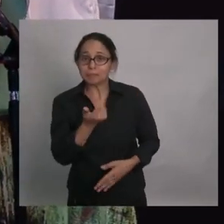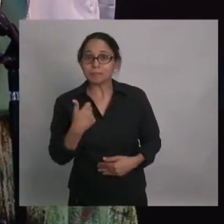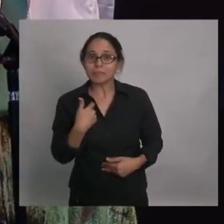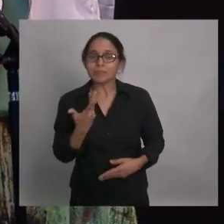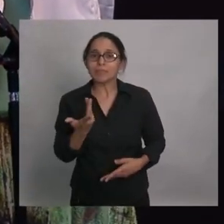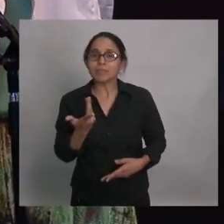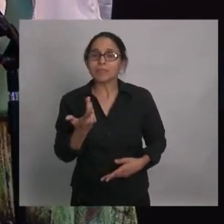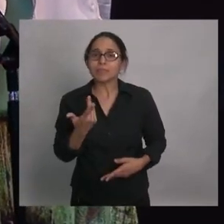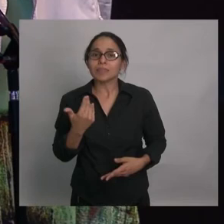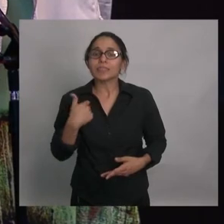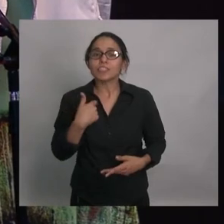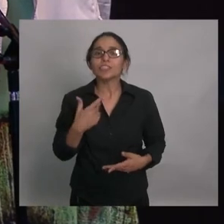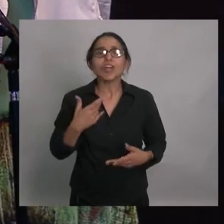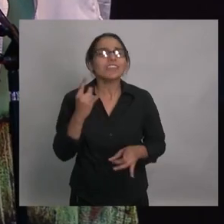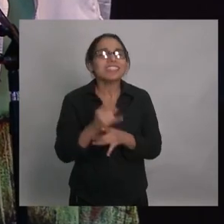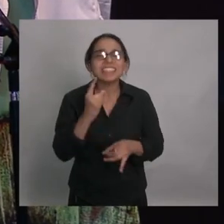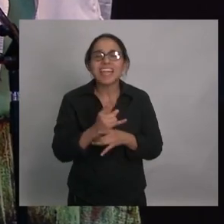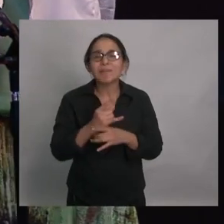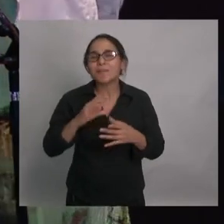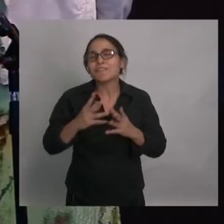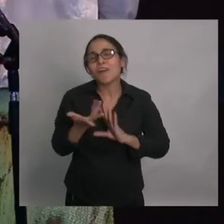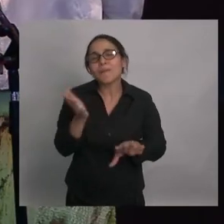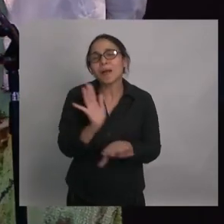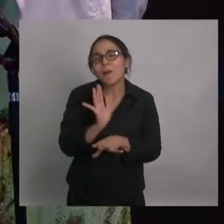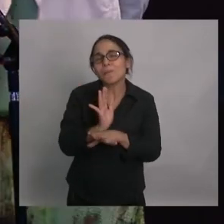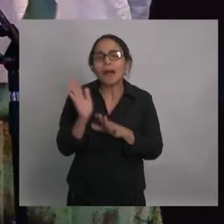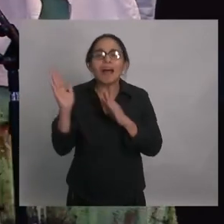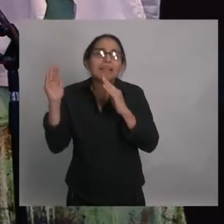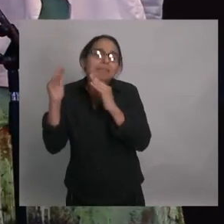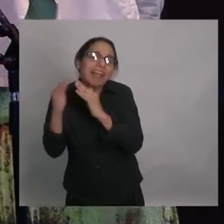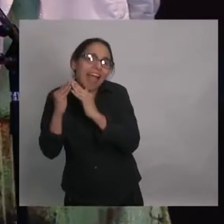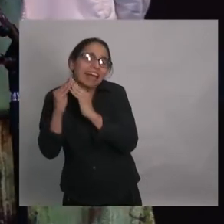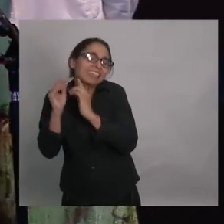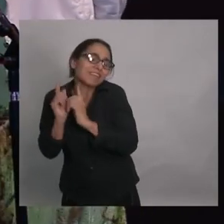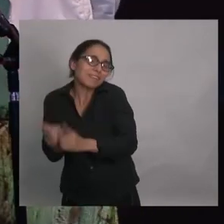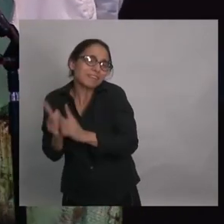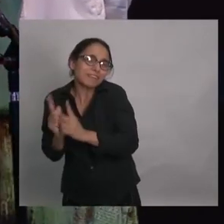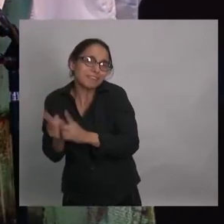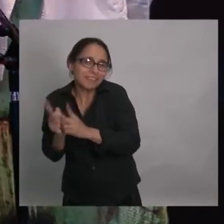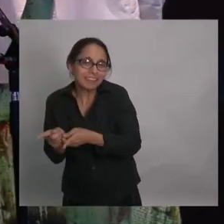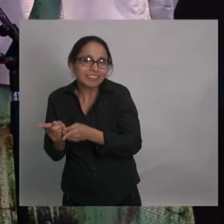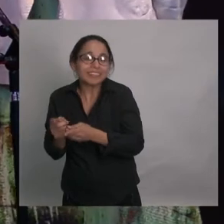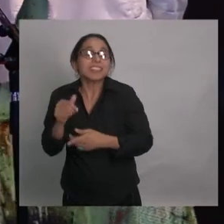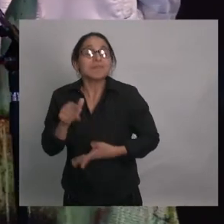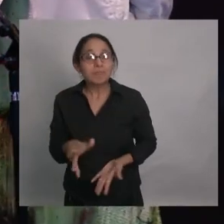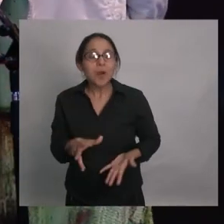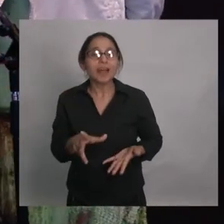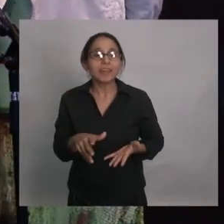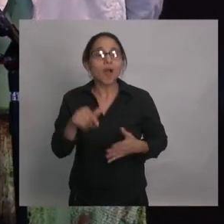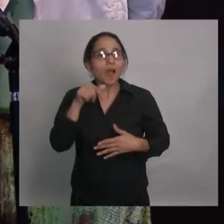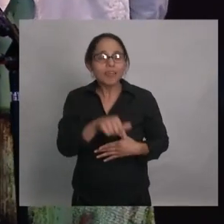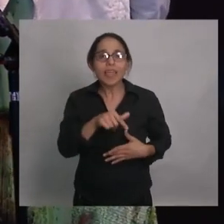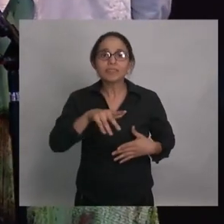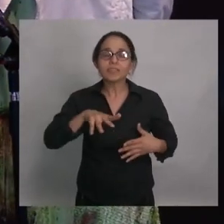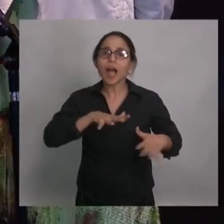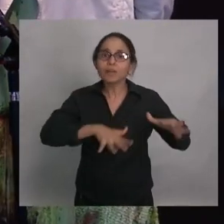quedarme en mi vivir aquí no como se dice en portugués esta gestión realmente llegó a la puerta de todo el mundo